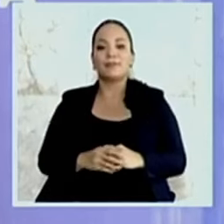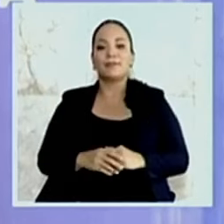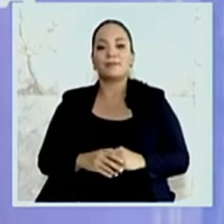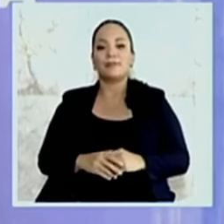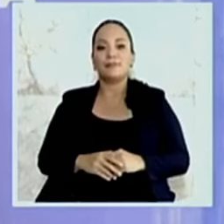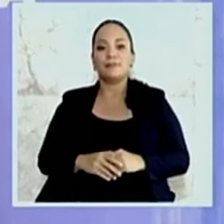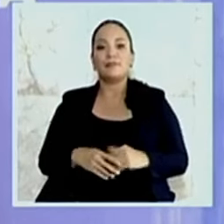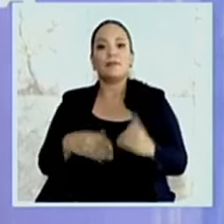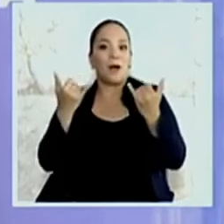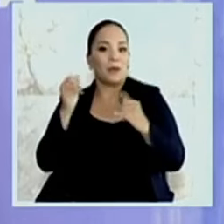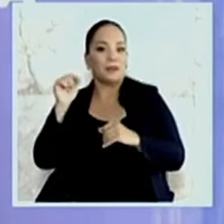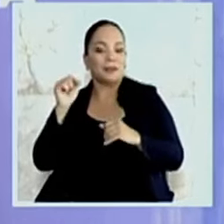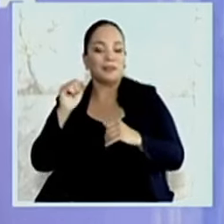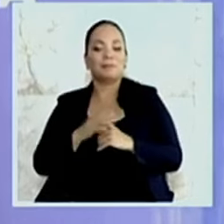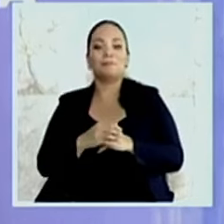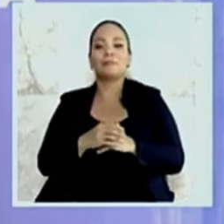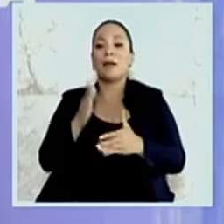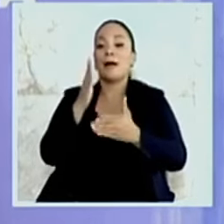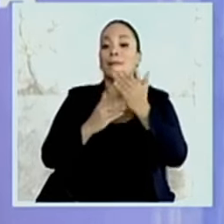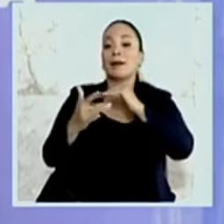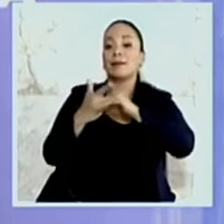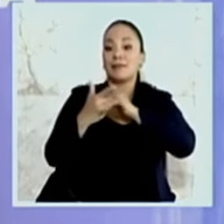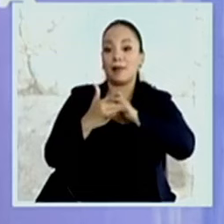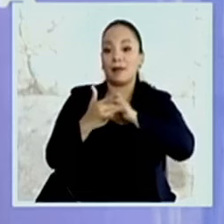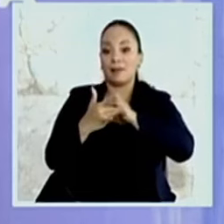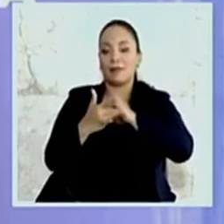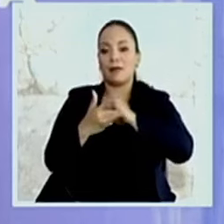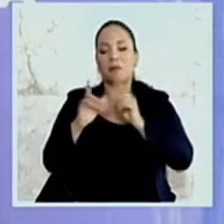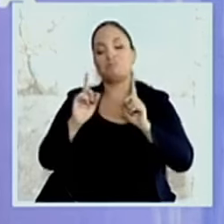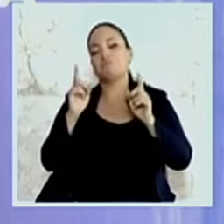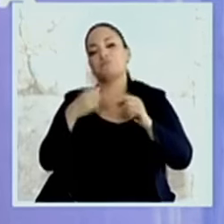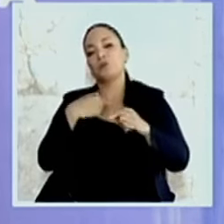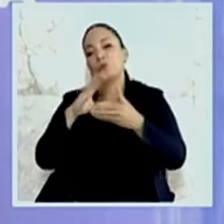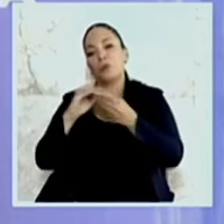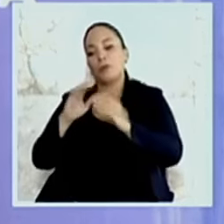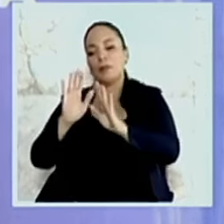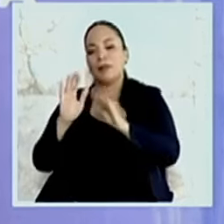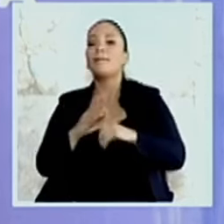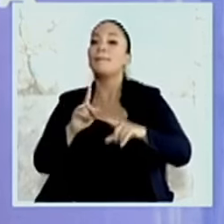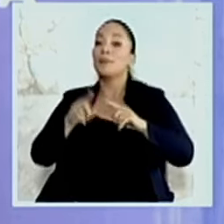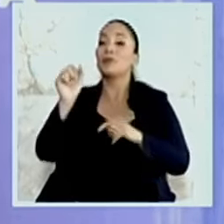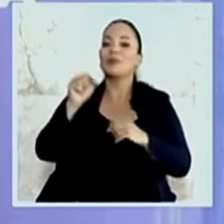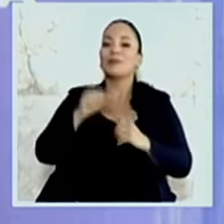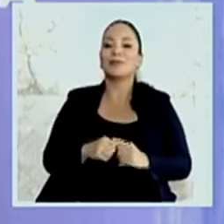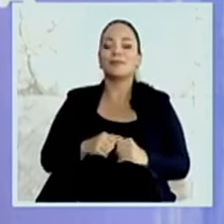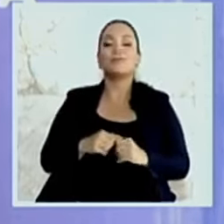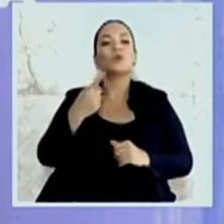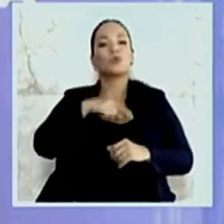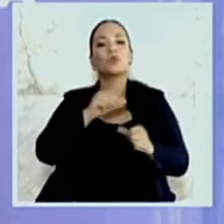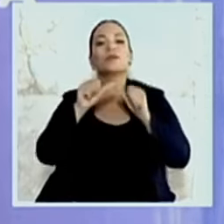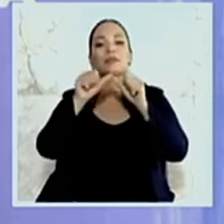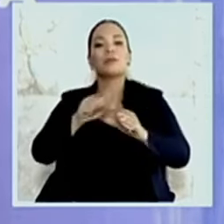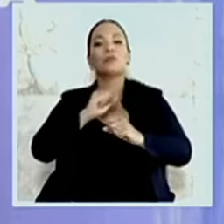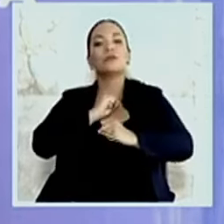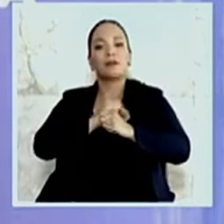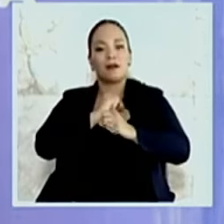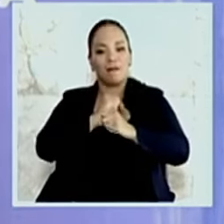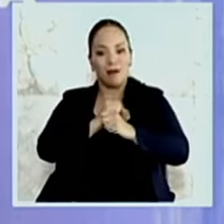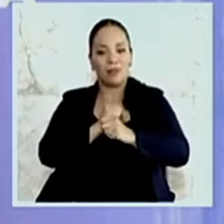familias, que no tenían electricidad y que no tenían acceso por carretera. La